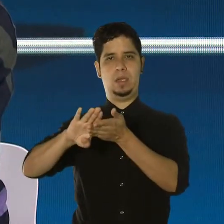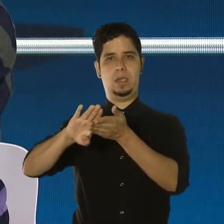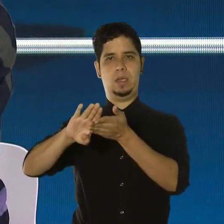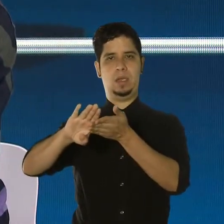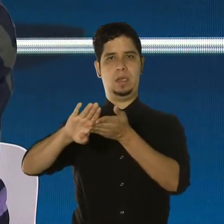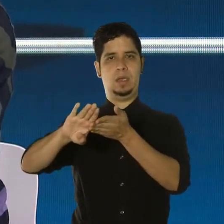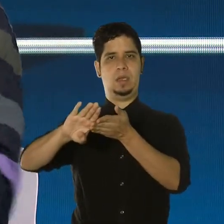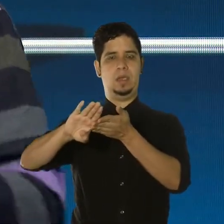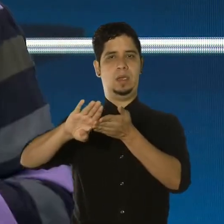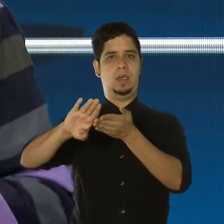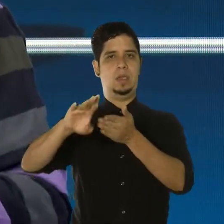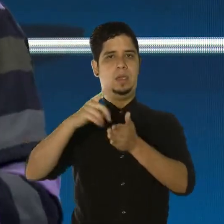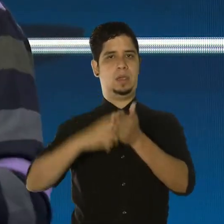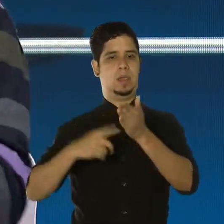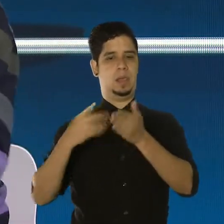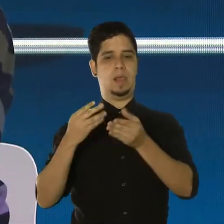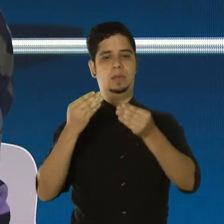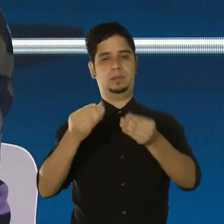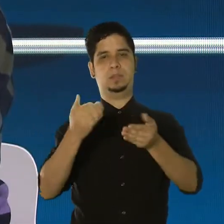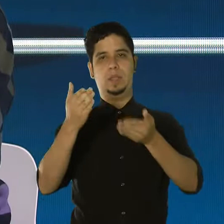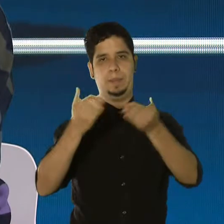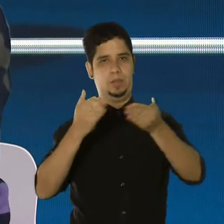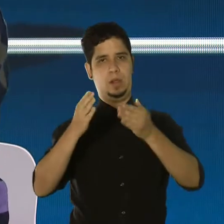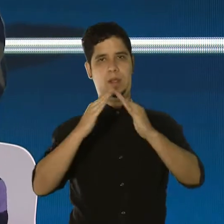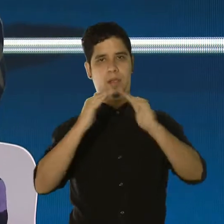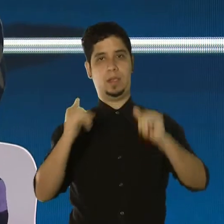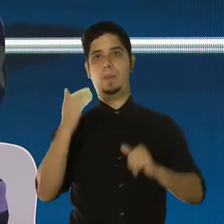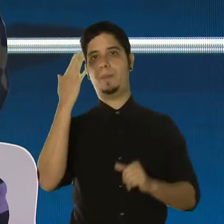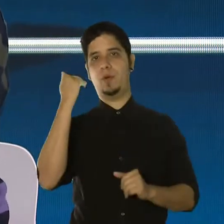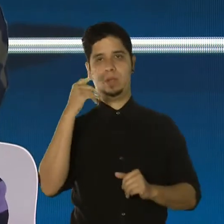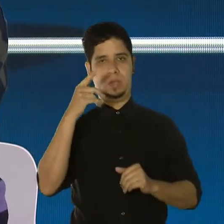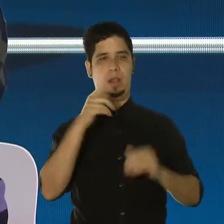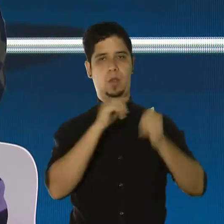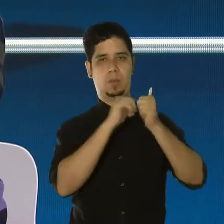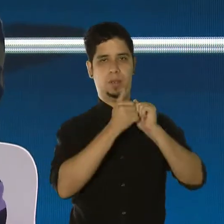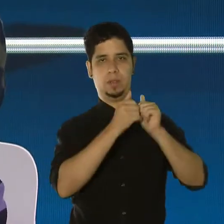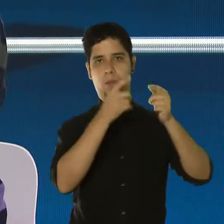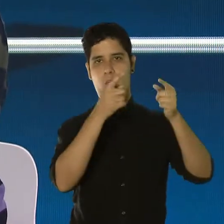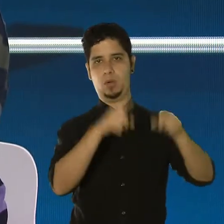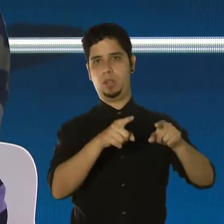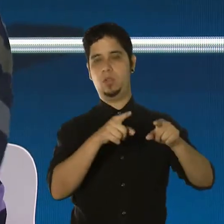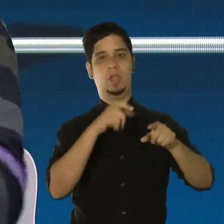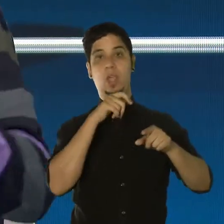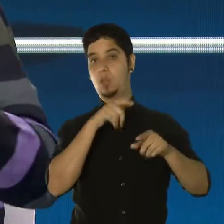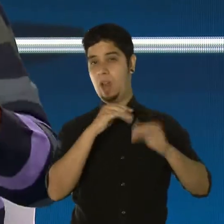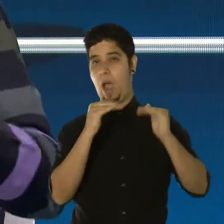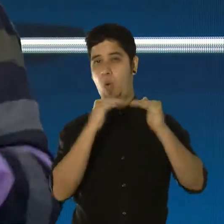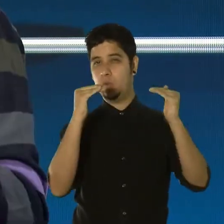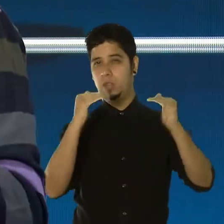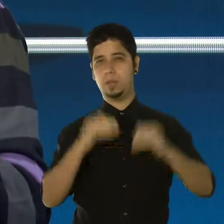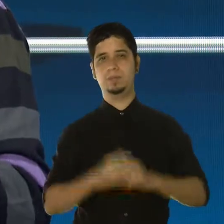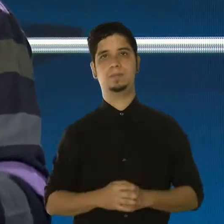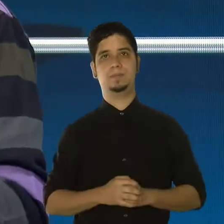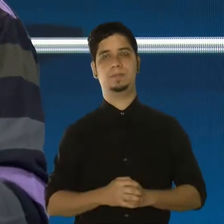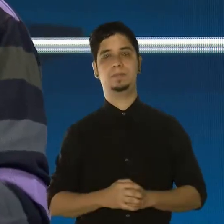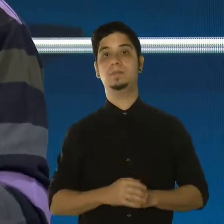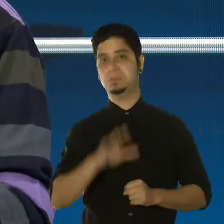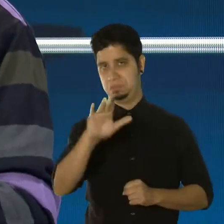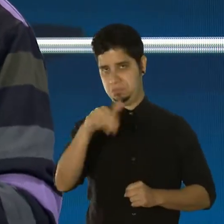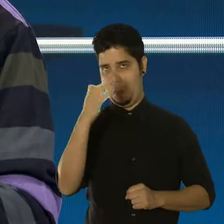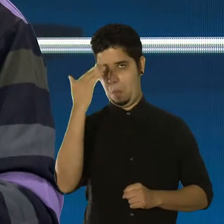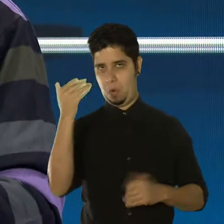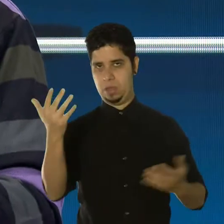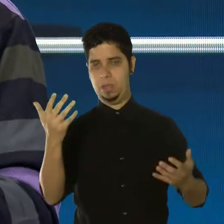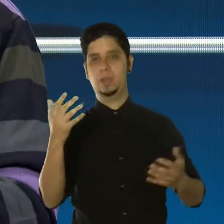a la residencia debido a la competencia desleal. ¿Por qué?